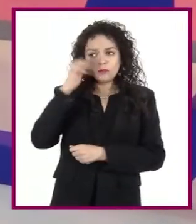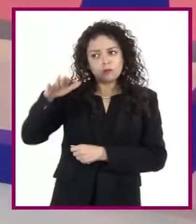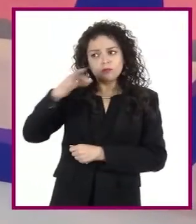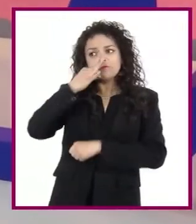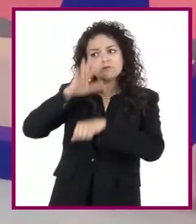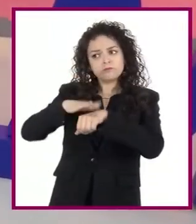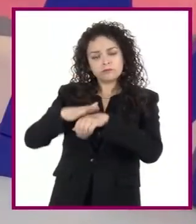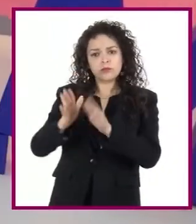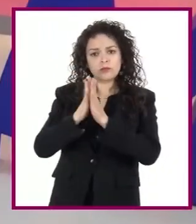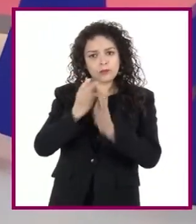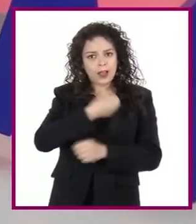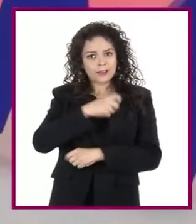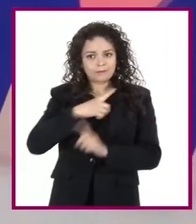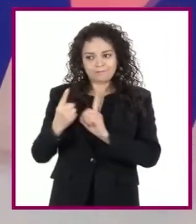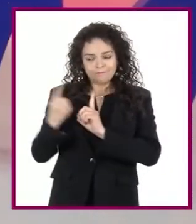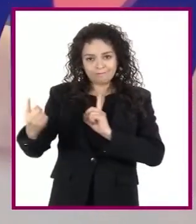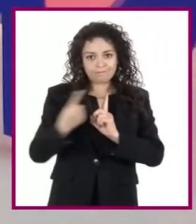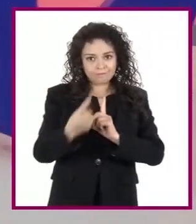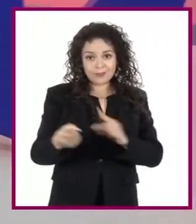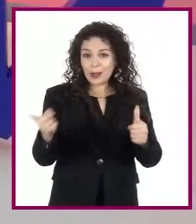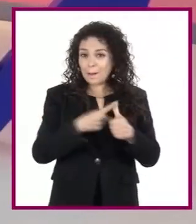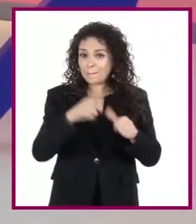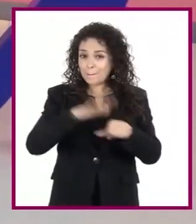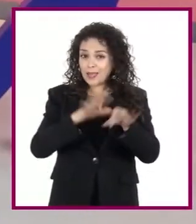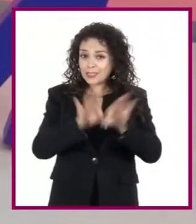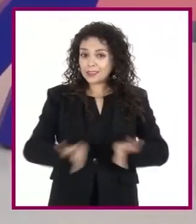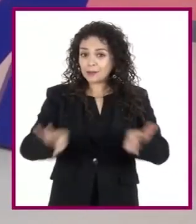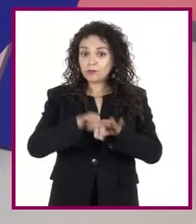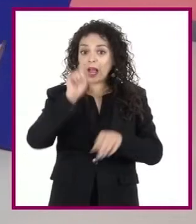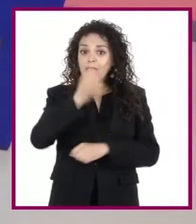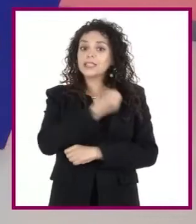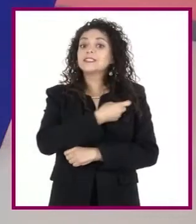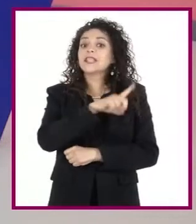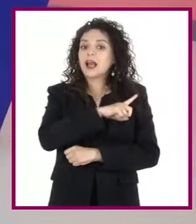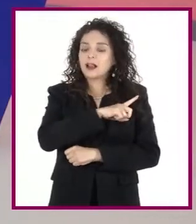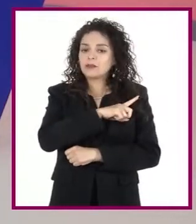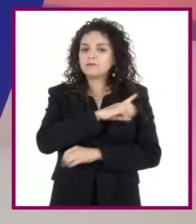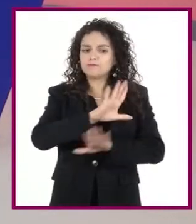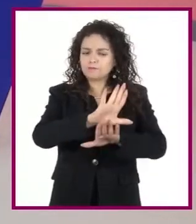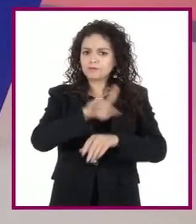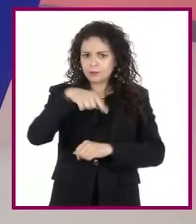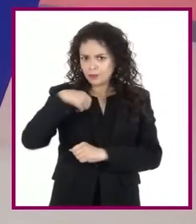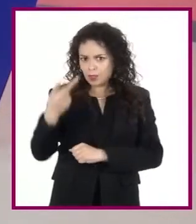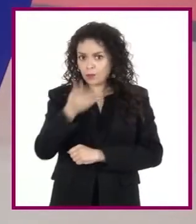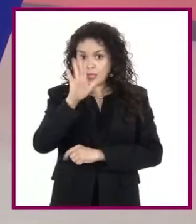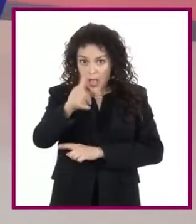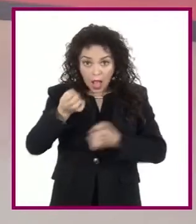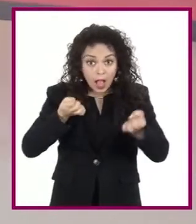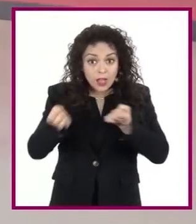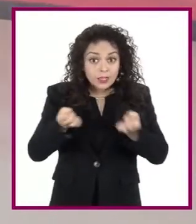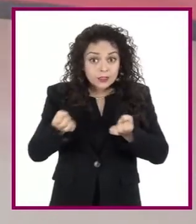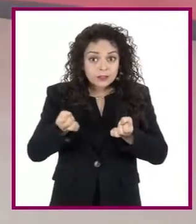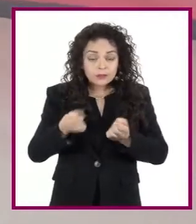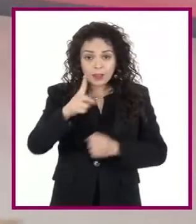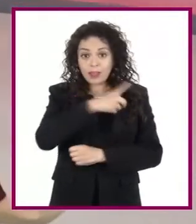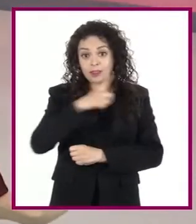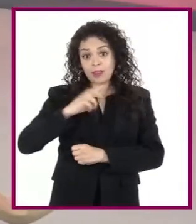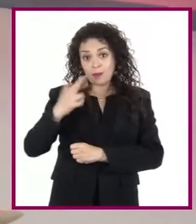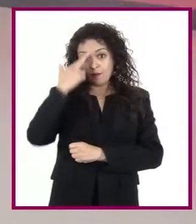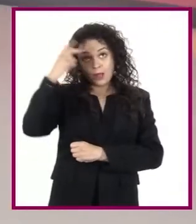distancia. La salud es lo primero. Además, ¿ya hicieron algo de ejercicio? Recuerden que mente